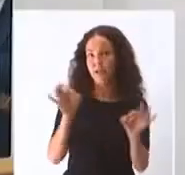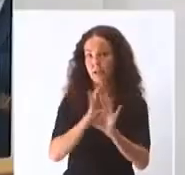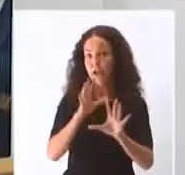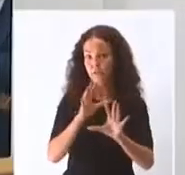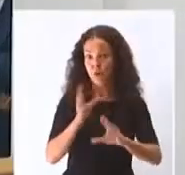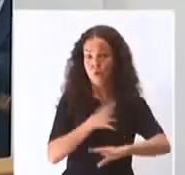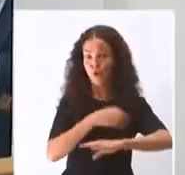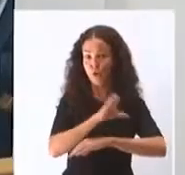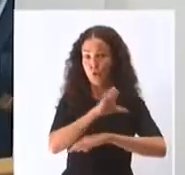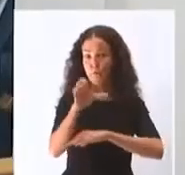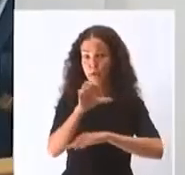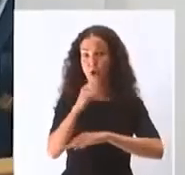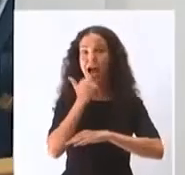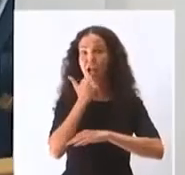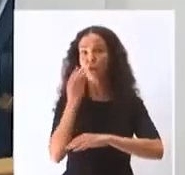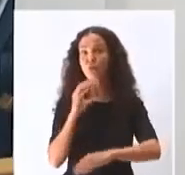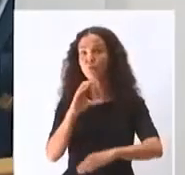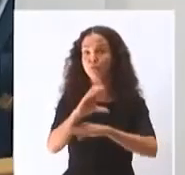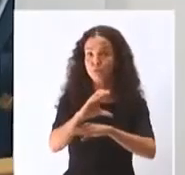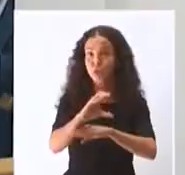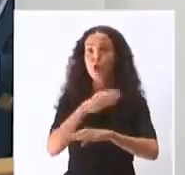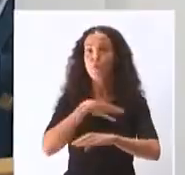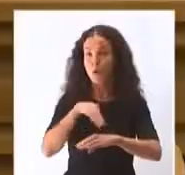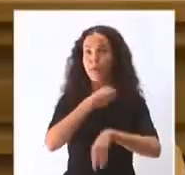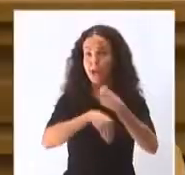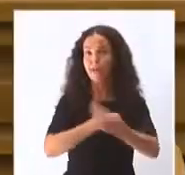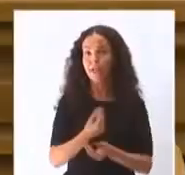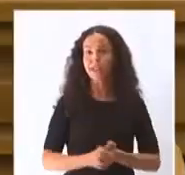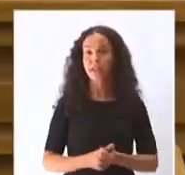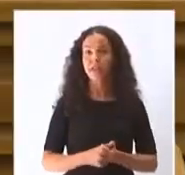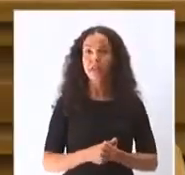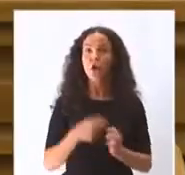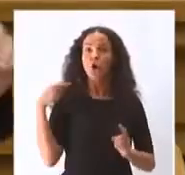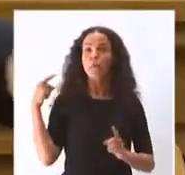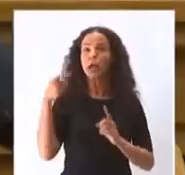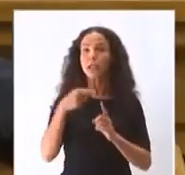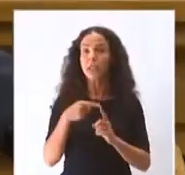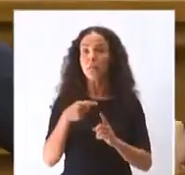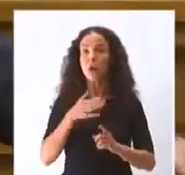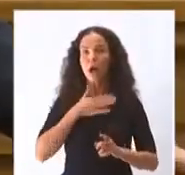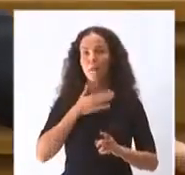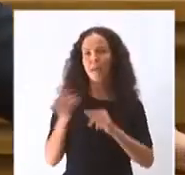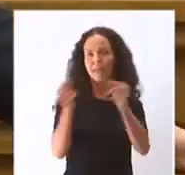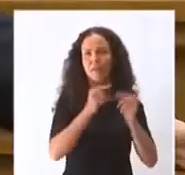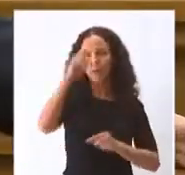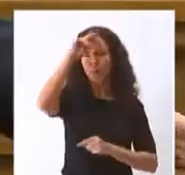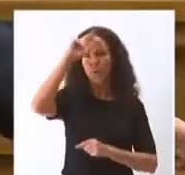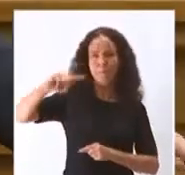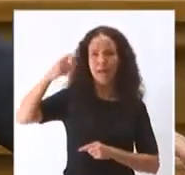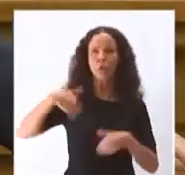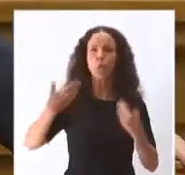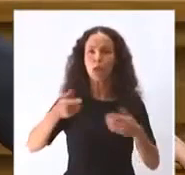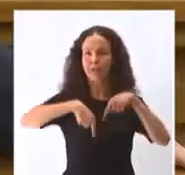que van a poder derivarse a este menester el objetivo y a mí uno de los debates que más me preocupan es el transporte